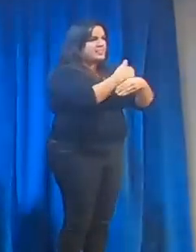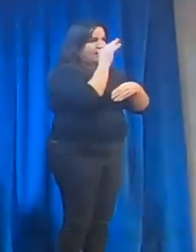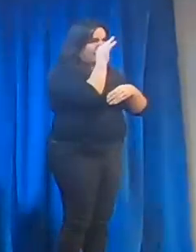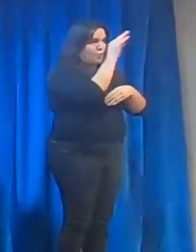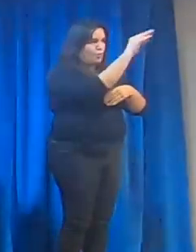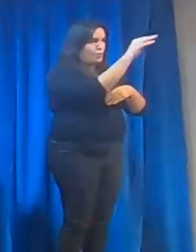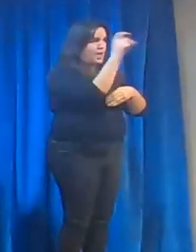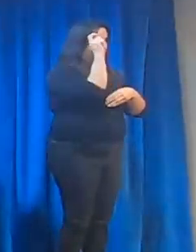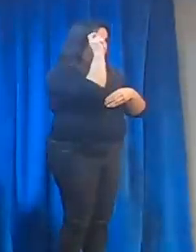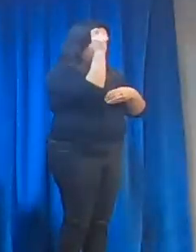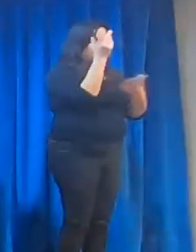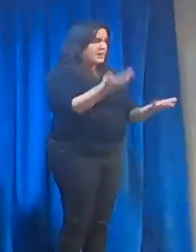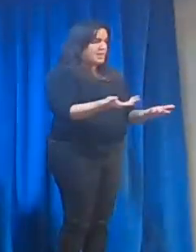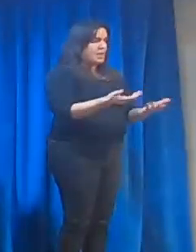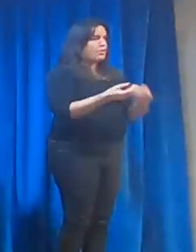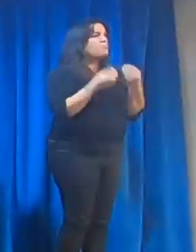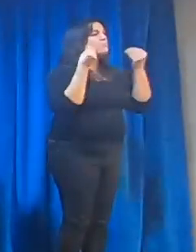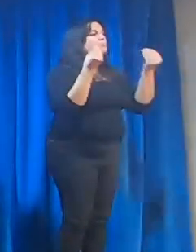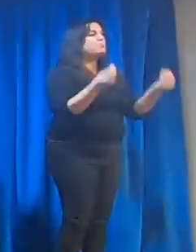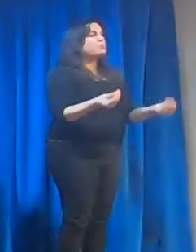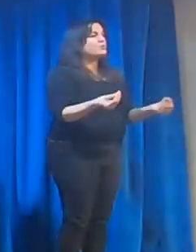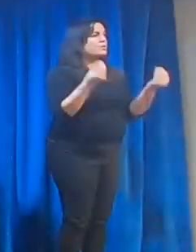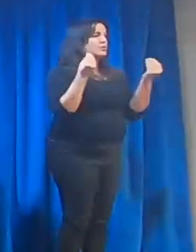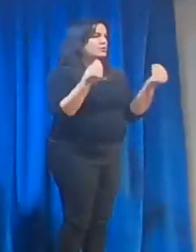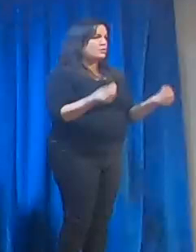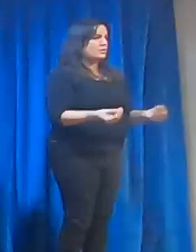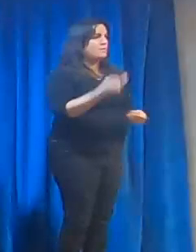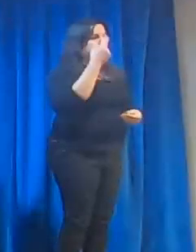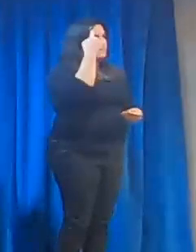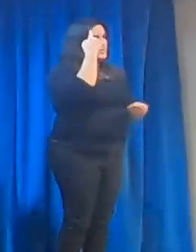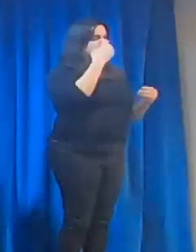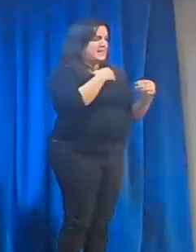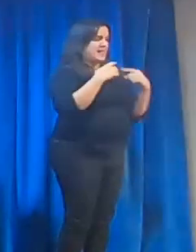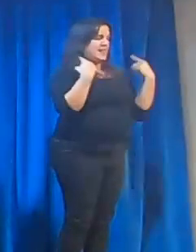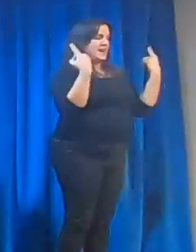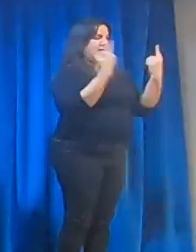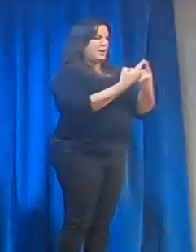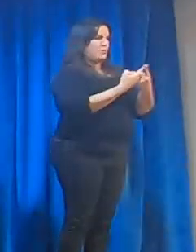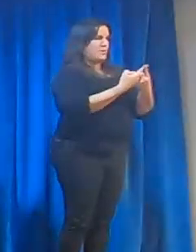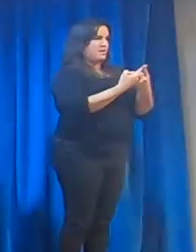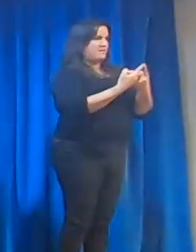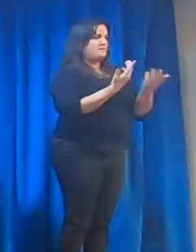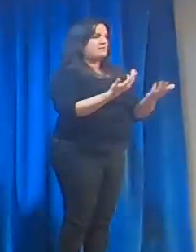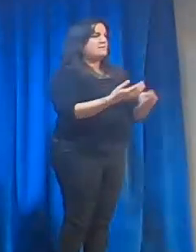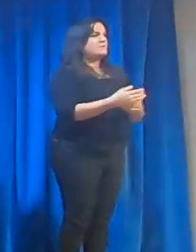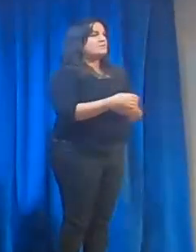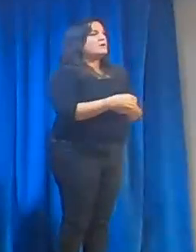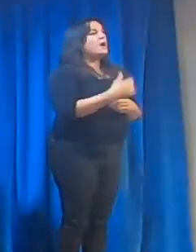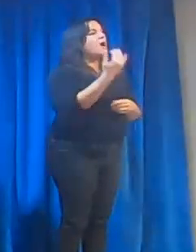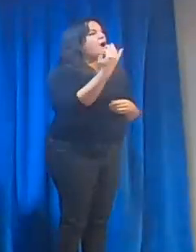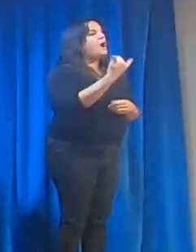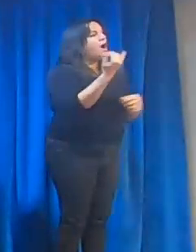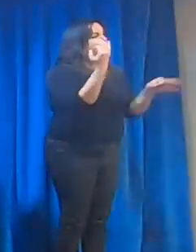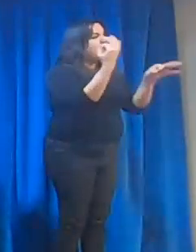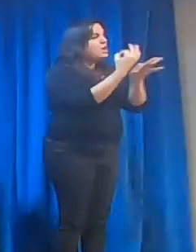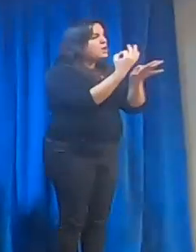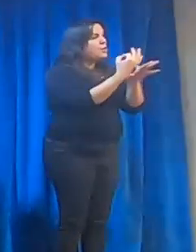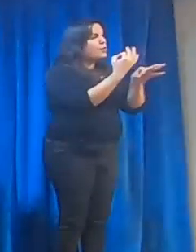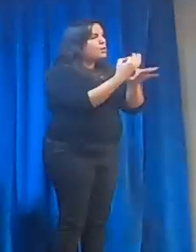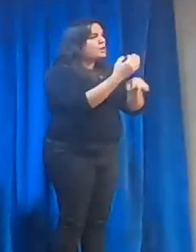que viene al recreo. ¿Por qué? Porque está pensado desde el aula. O sea, tenemos una escolaridad donde hay